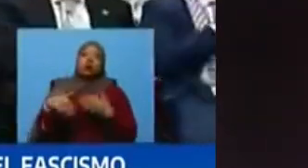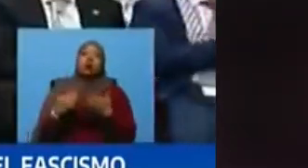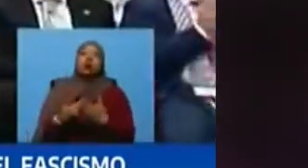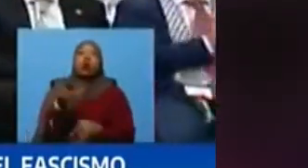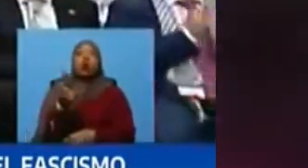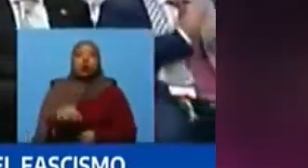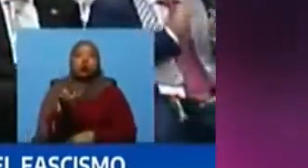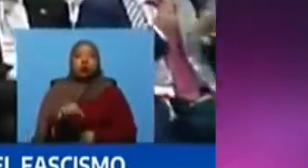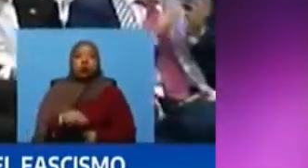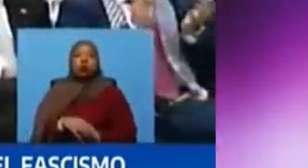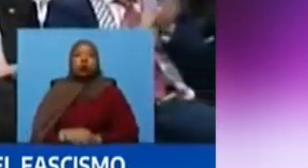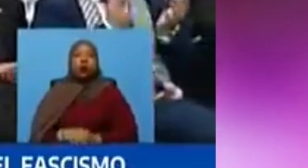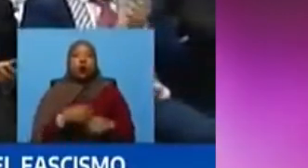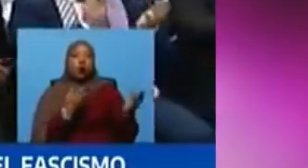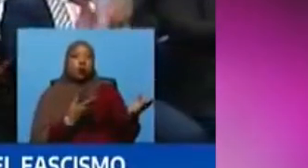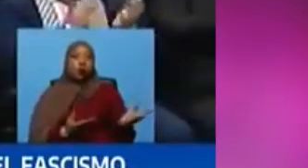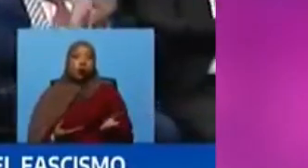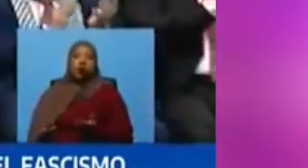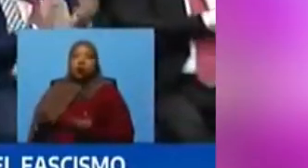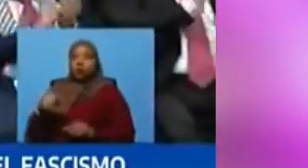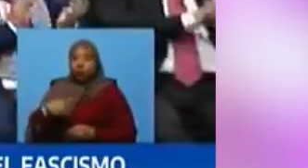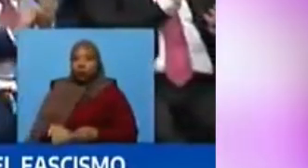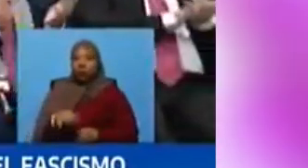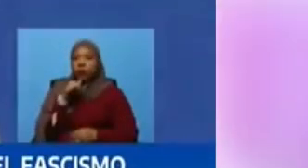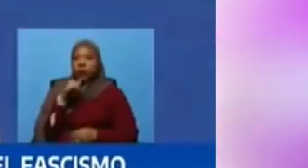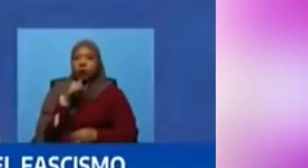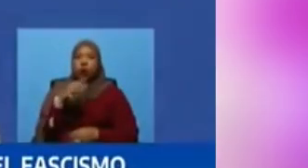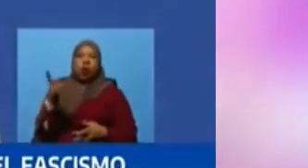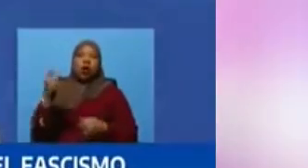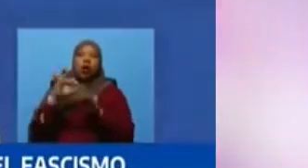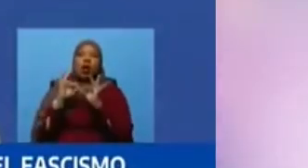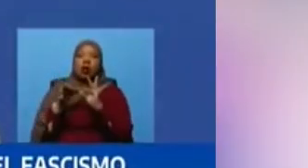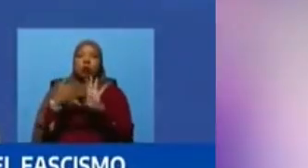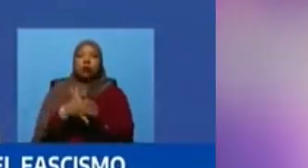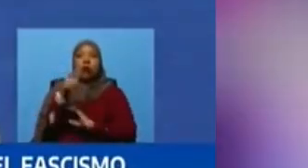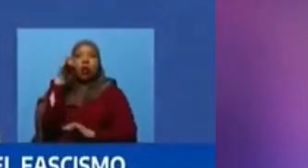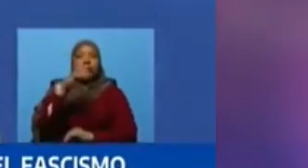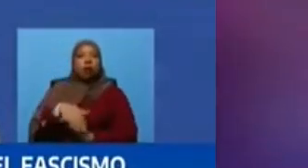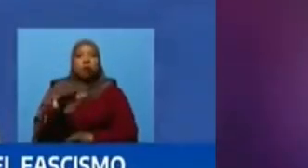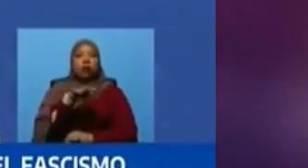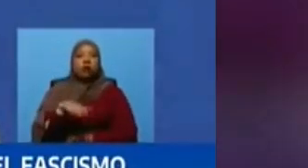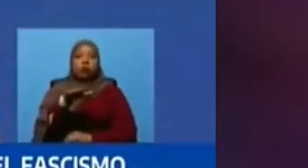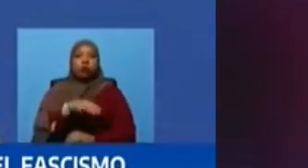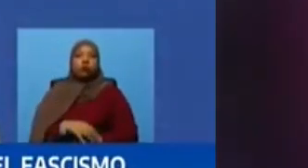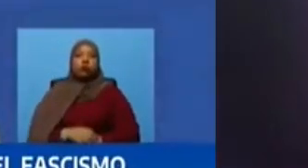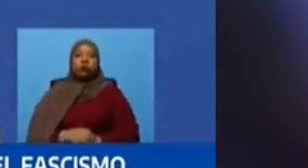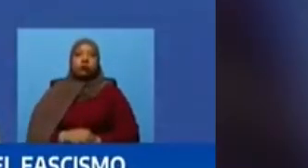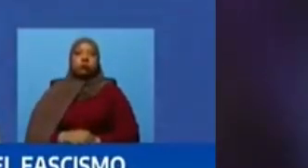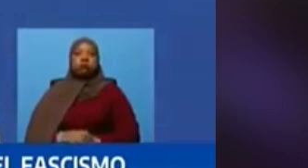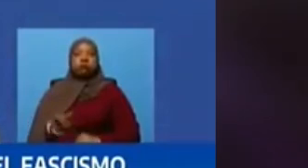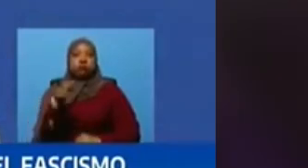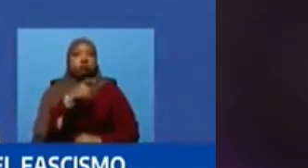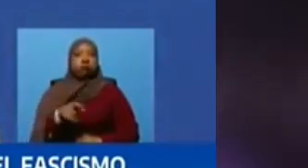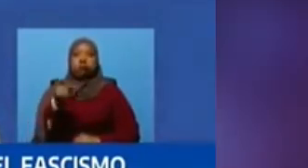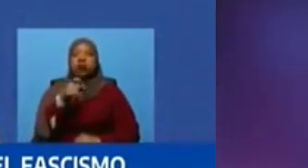jamás. Bienvenida la interpelación del pueblo para la búsqueda